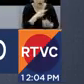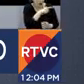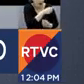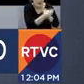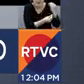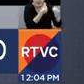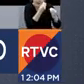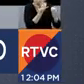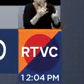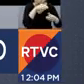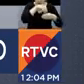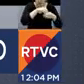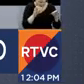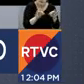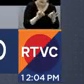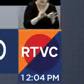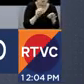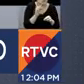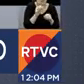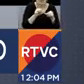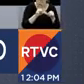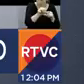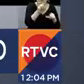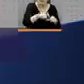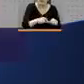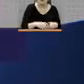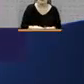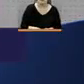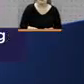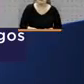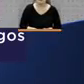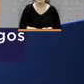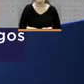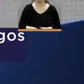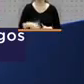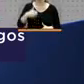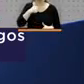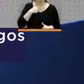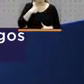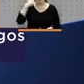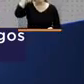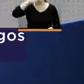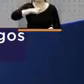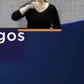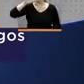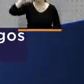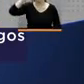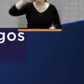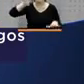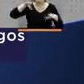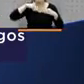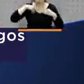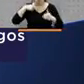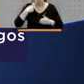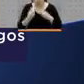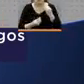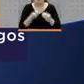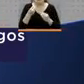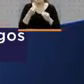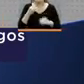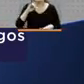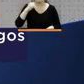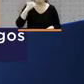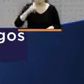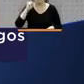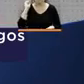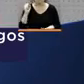la Fiscalía General de la Nación. De manera libre y voluntaria, de aceptar los cargos